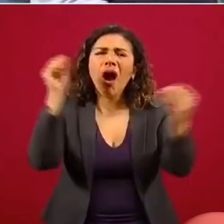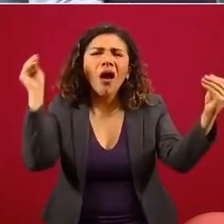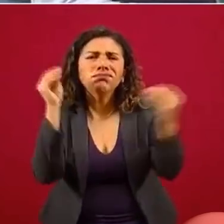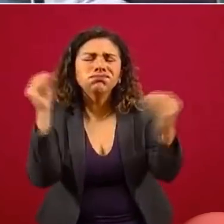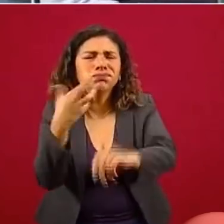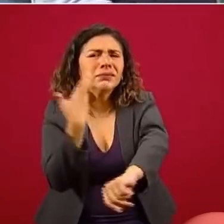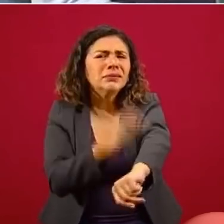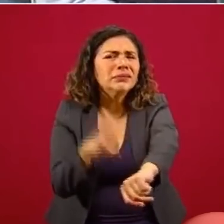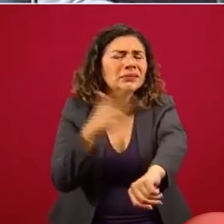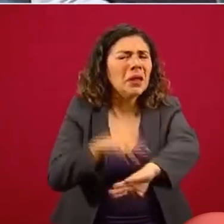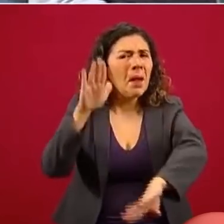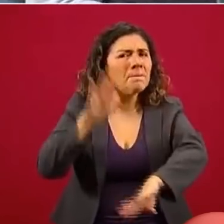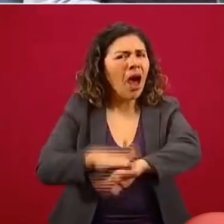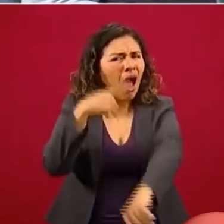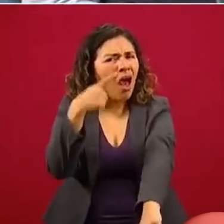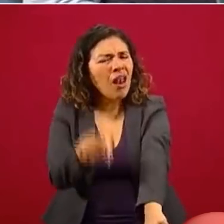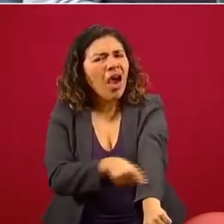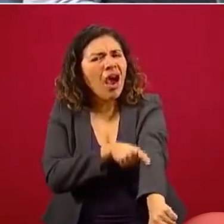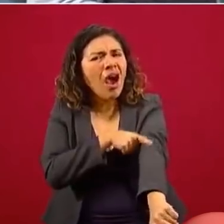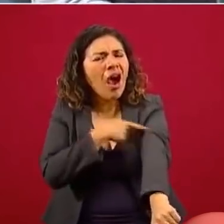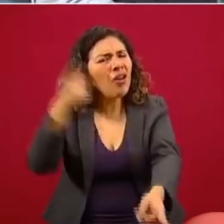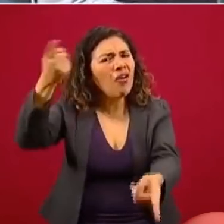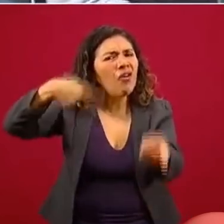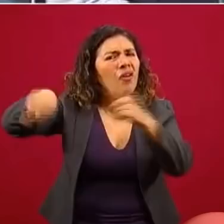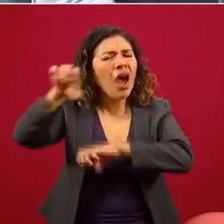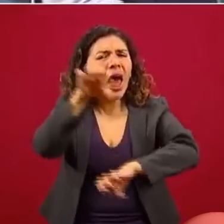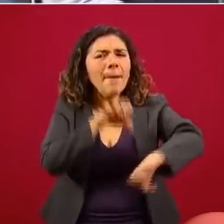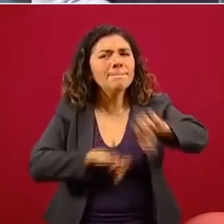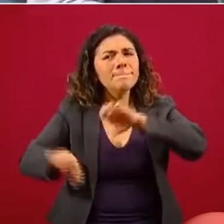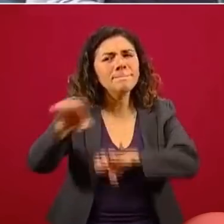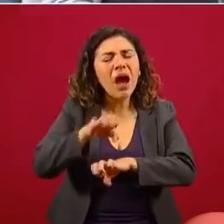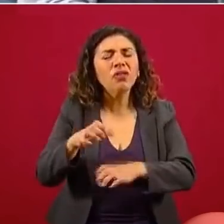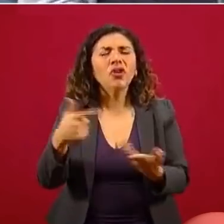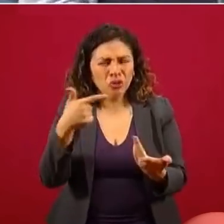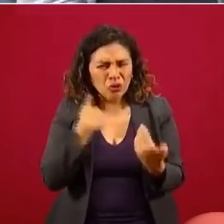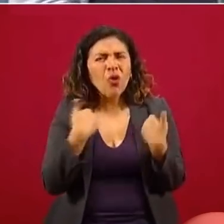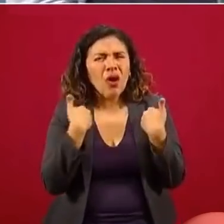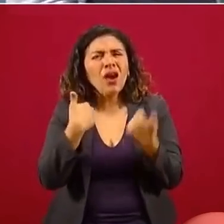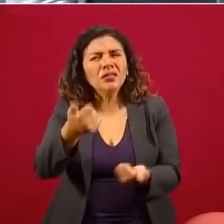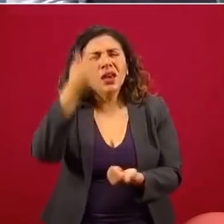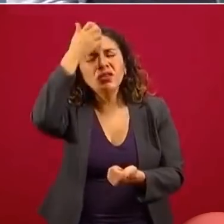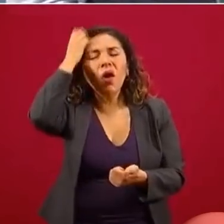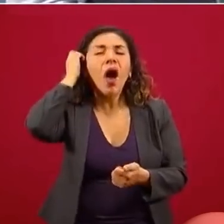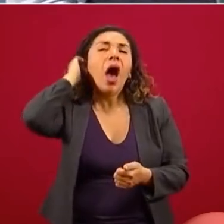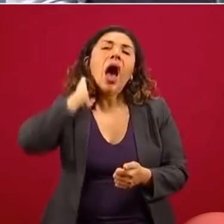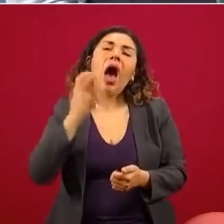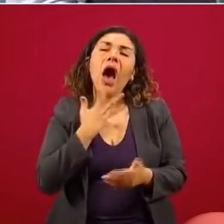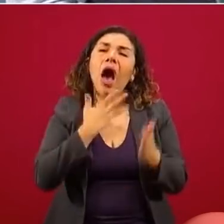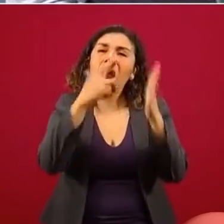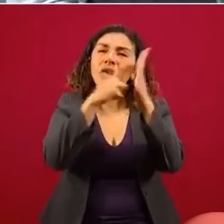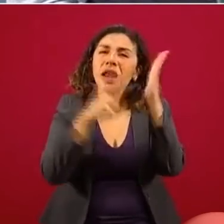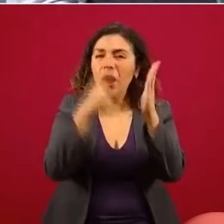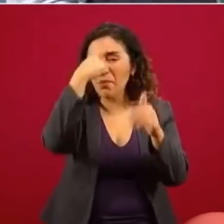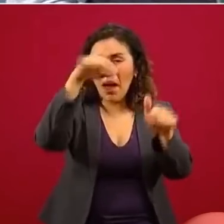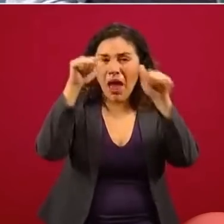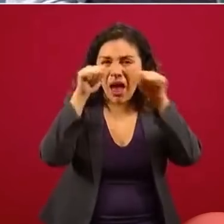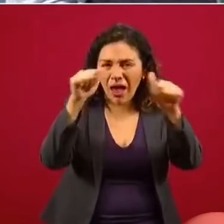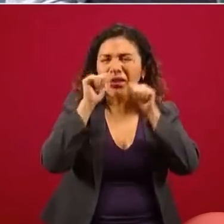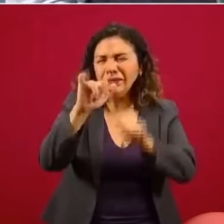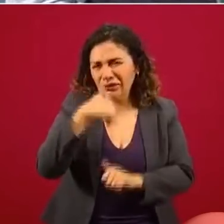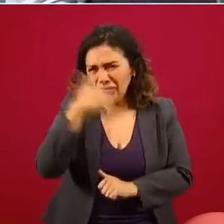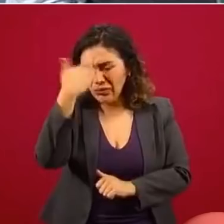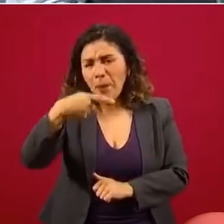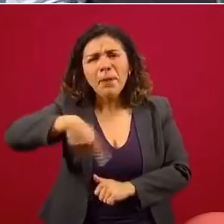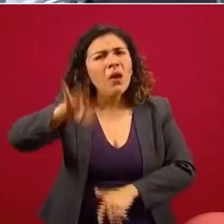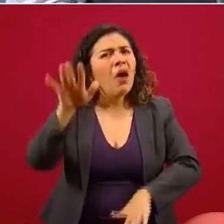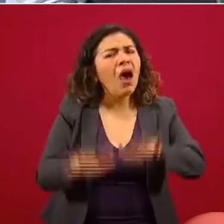que sigue ejerciendo los cónsules y embajadores. Yo entiendo que tienen reglas para atender a la gente, pero a veces ni